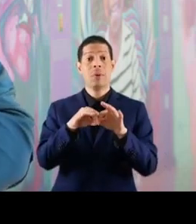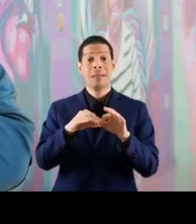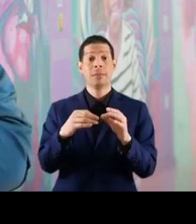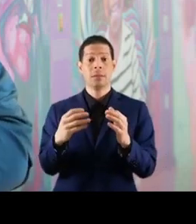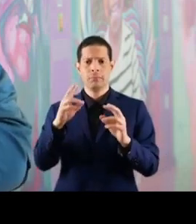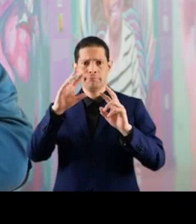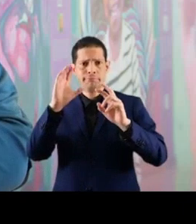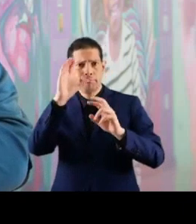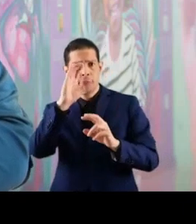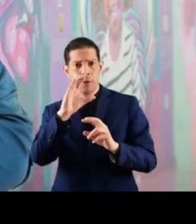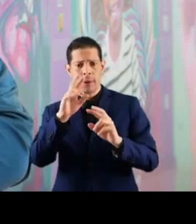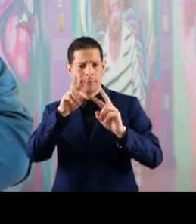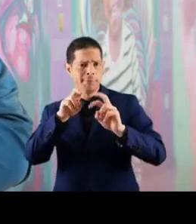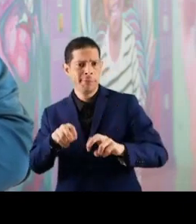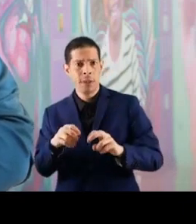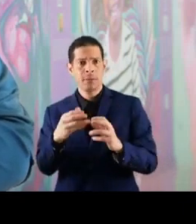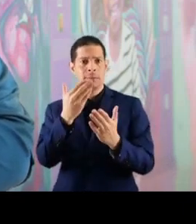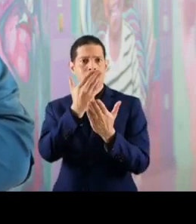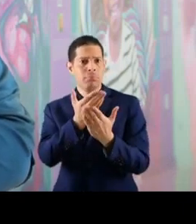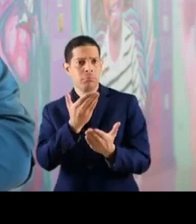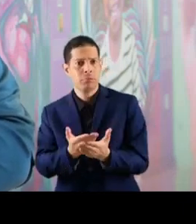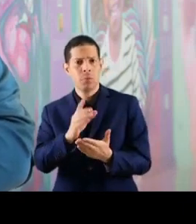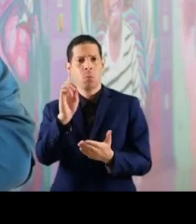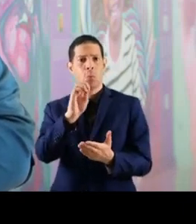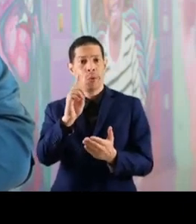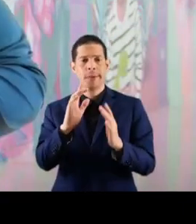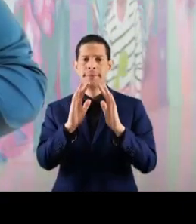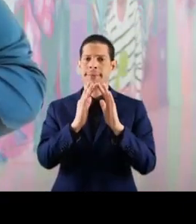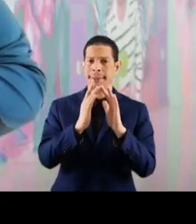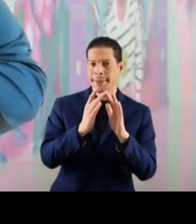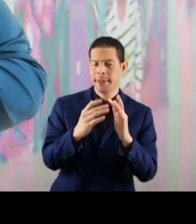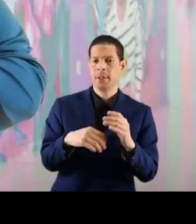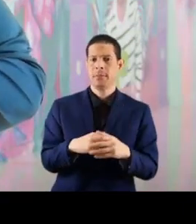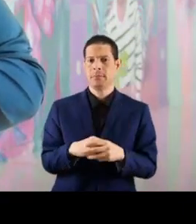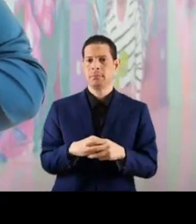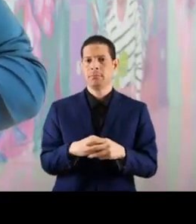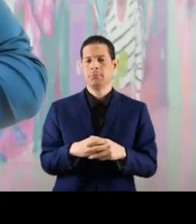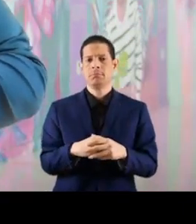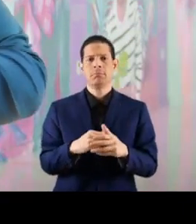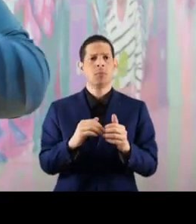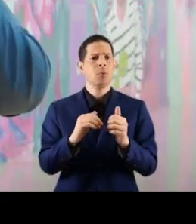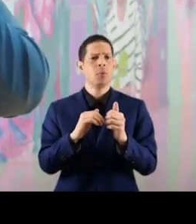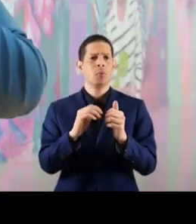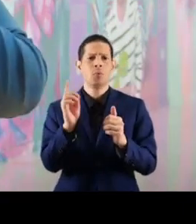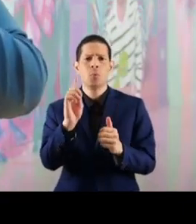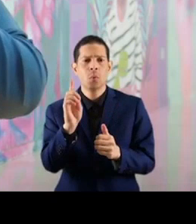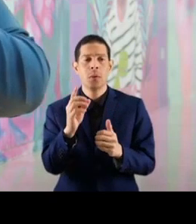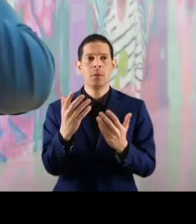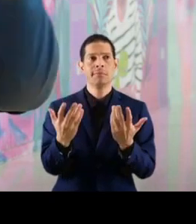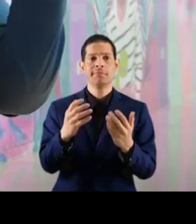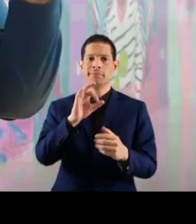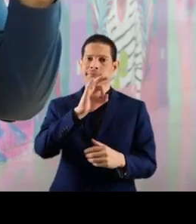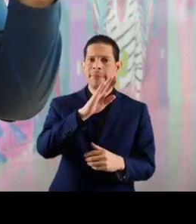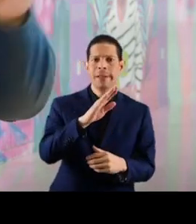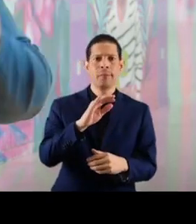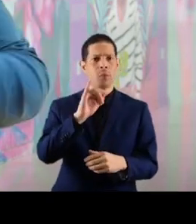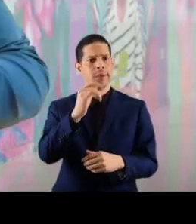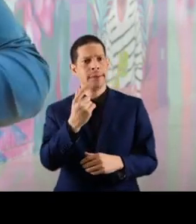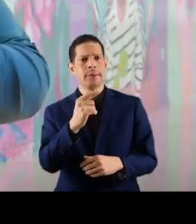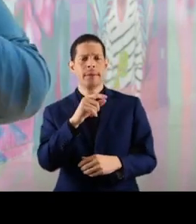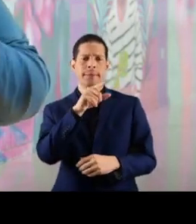se adquieran o se obtengan la evidencia digital ya sea aquella evidencia que están en las redes